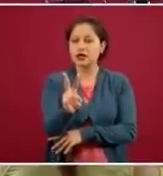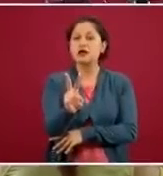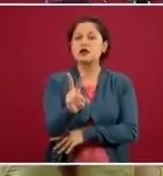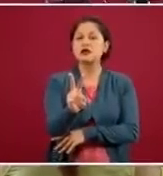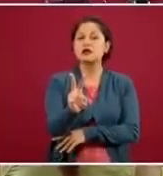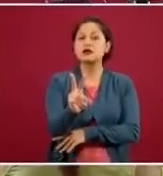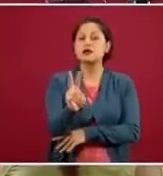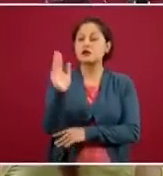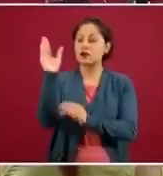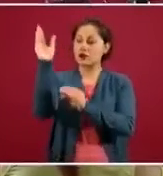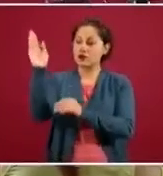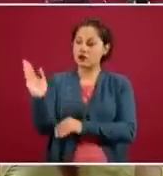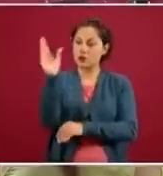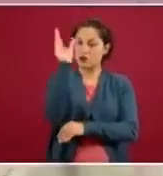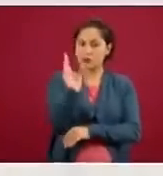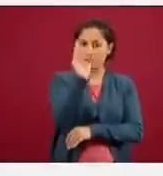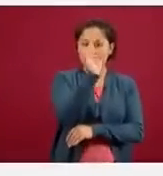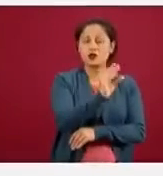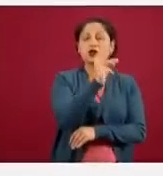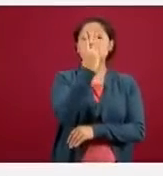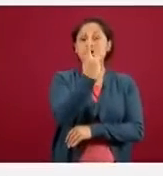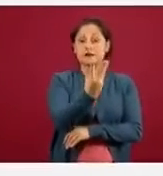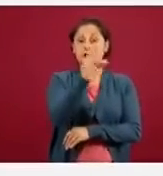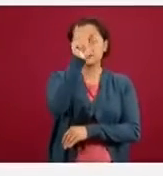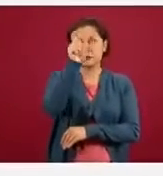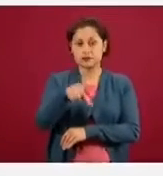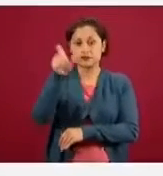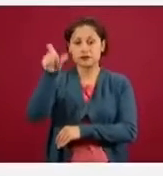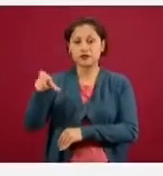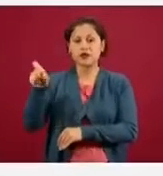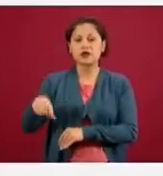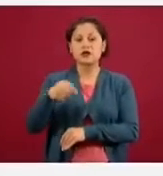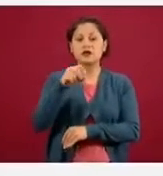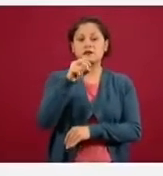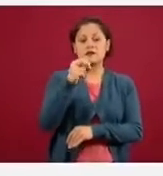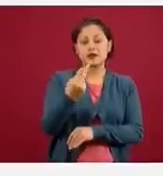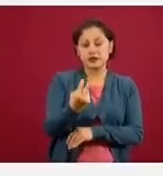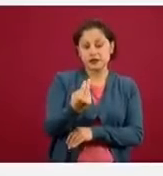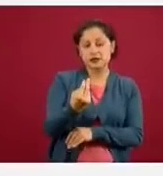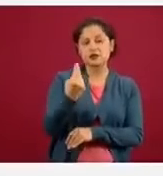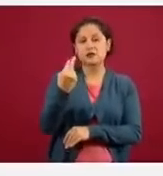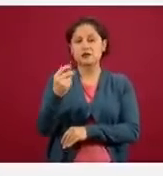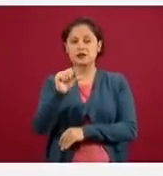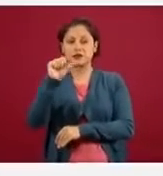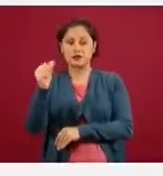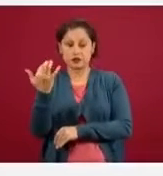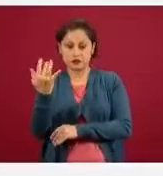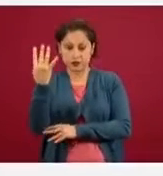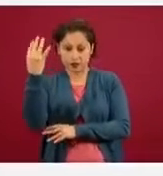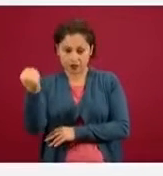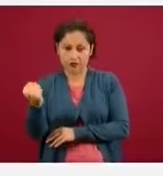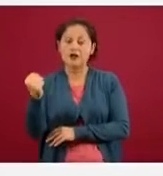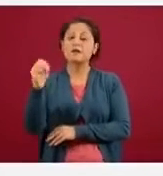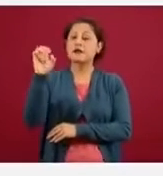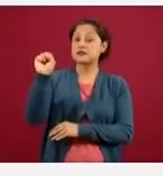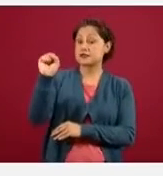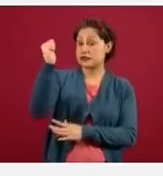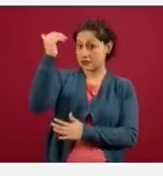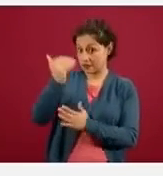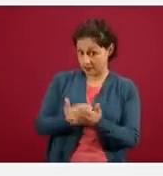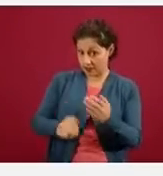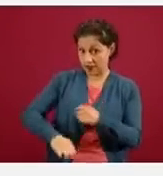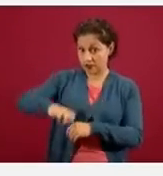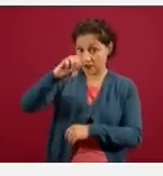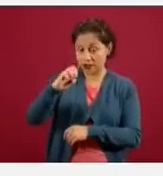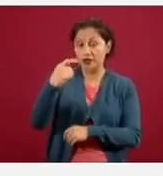se han seleccionado, menores de 25, de 25 a 59 y mayores de 60, si pueden ustedes ver, la